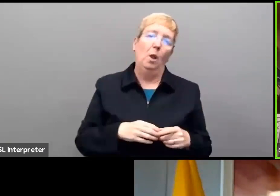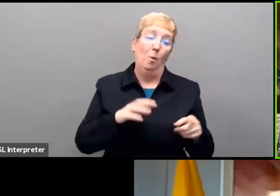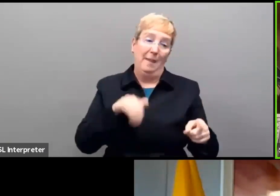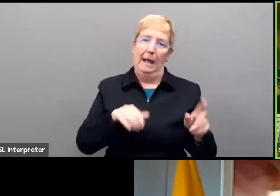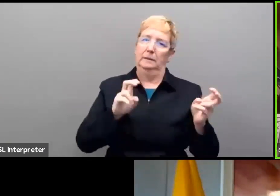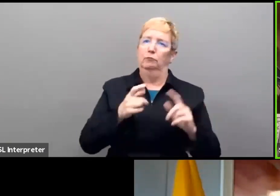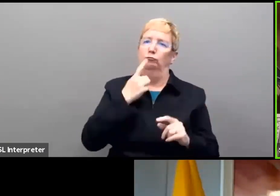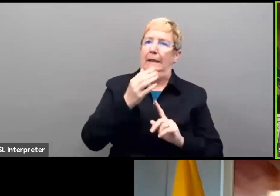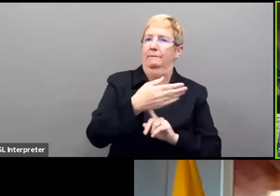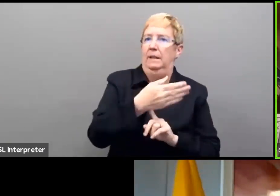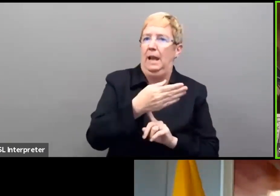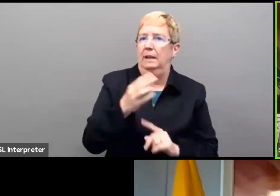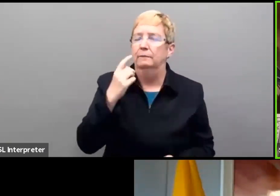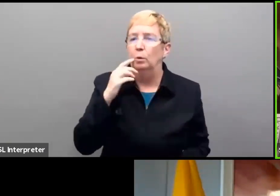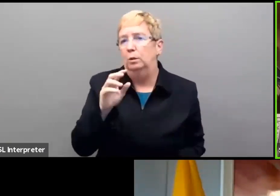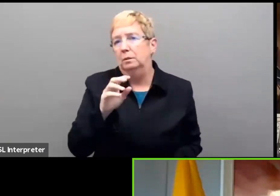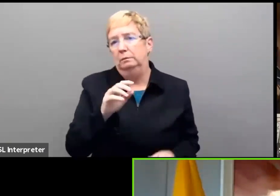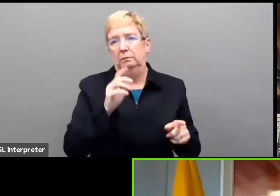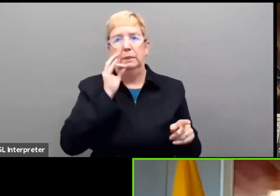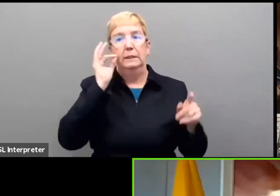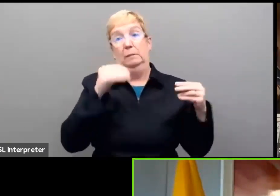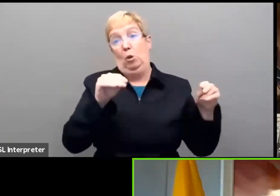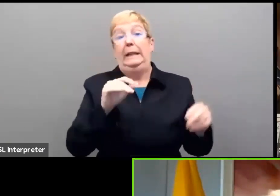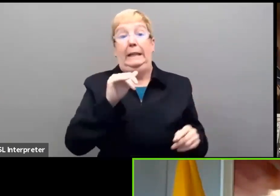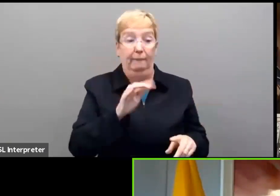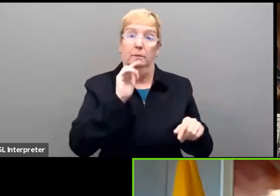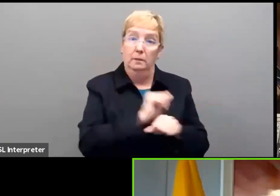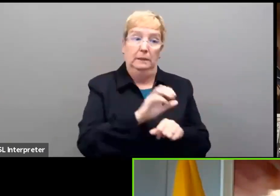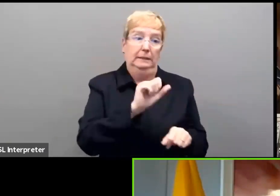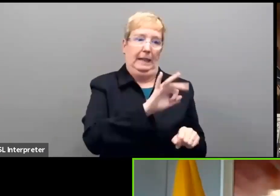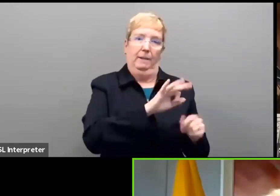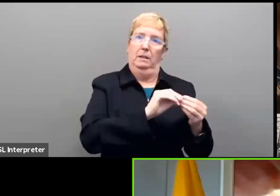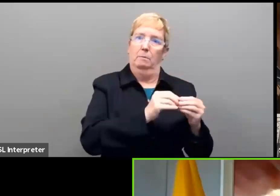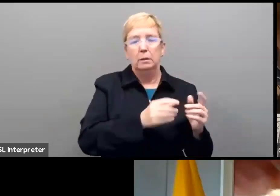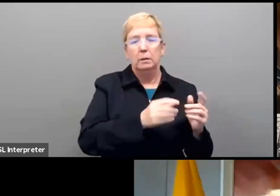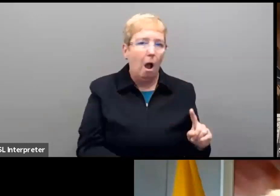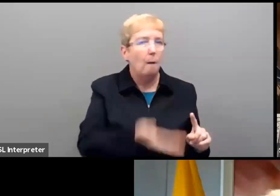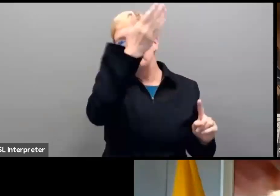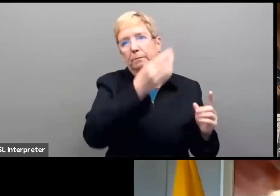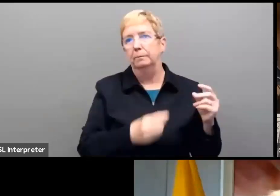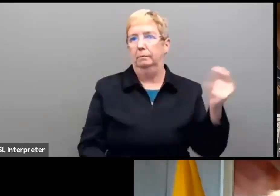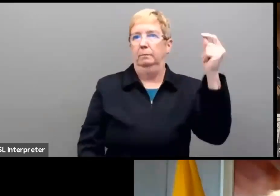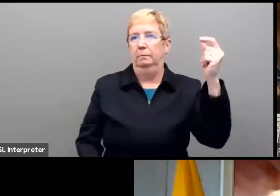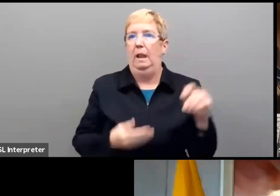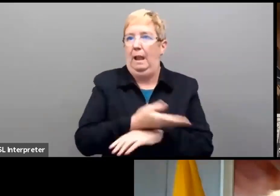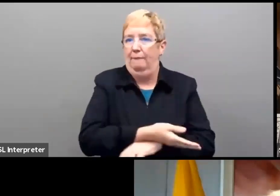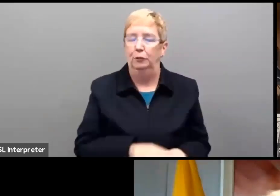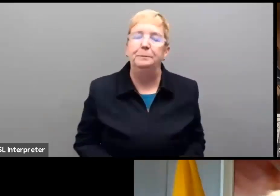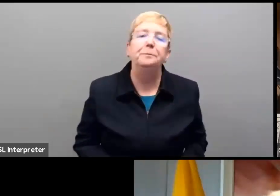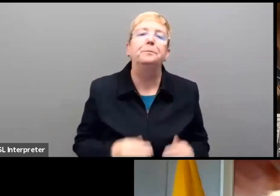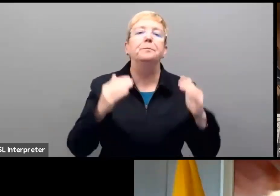que decidan hacerlo y los artesanos también y que esto sea un lugar de lo más seguro posible. Podemos